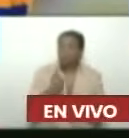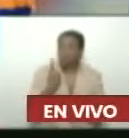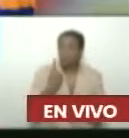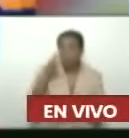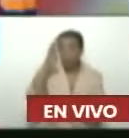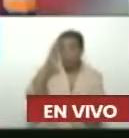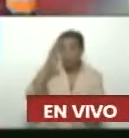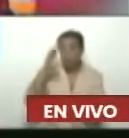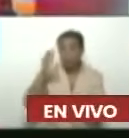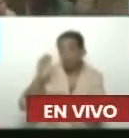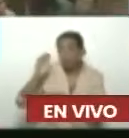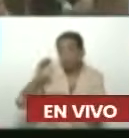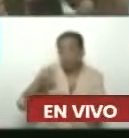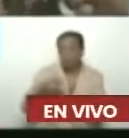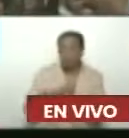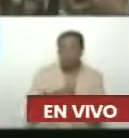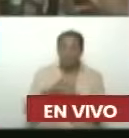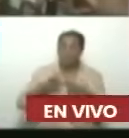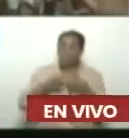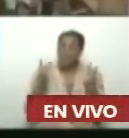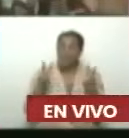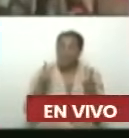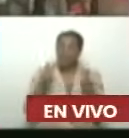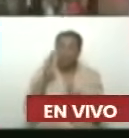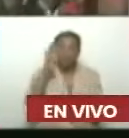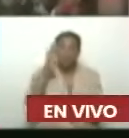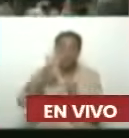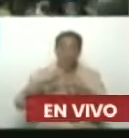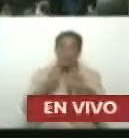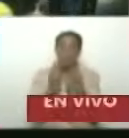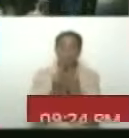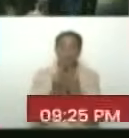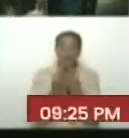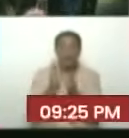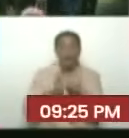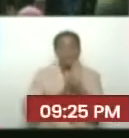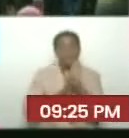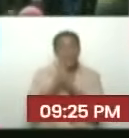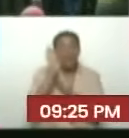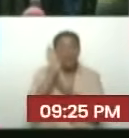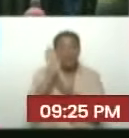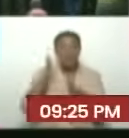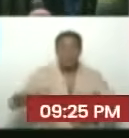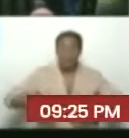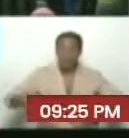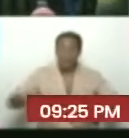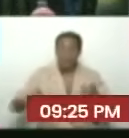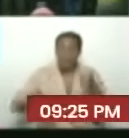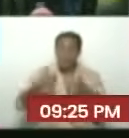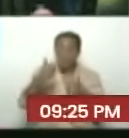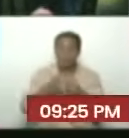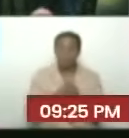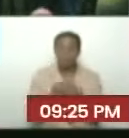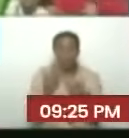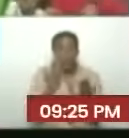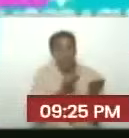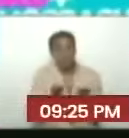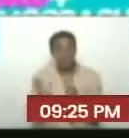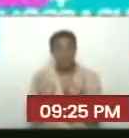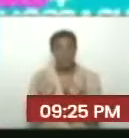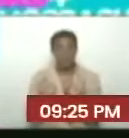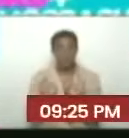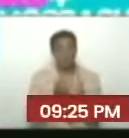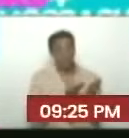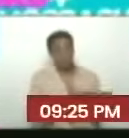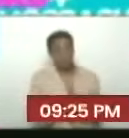futuro. Paz, futuro, familia, avance y prosperidad. Y ahora tenemos unos invitados